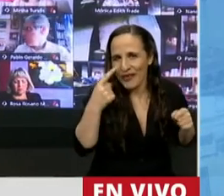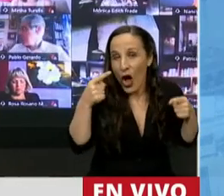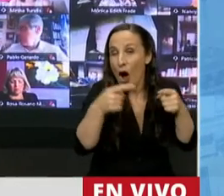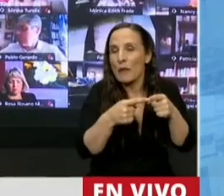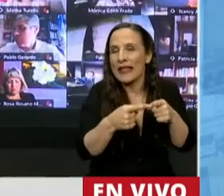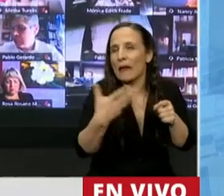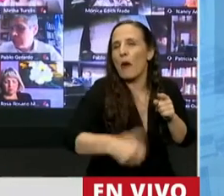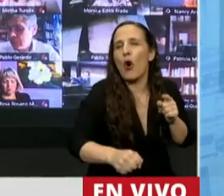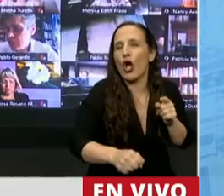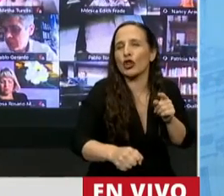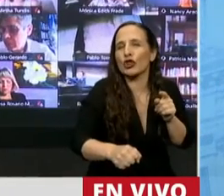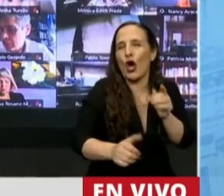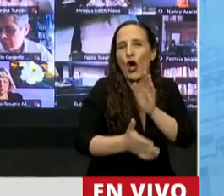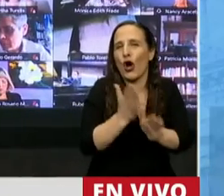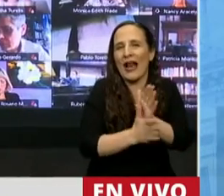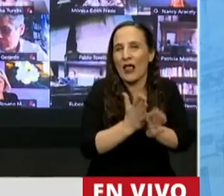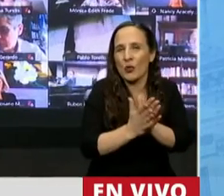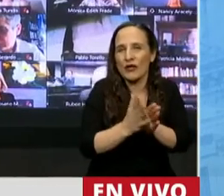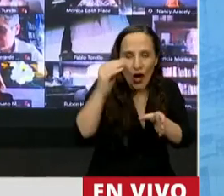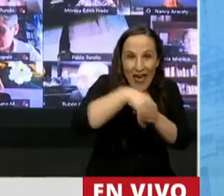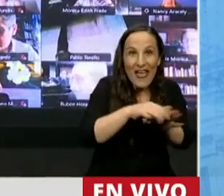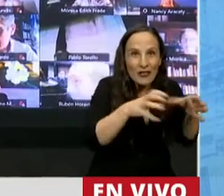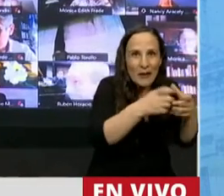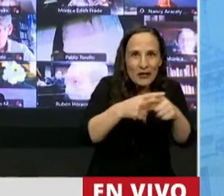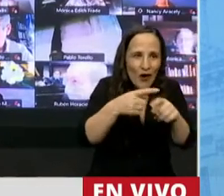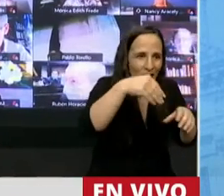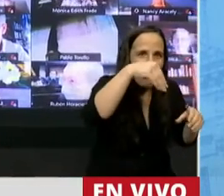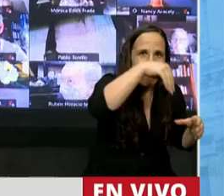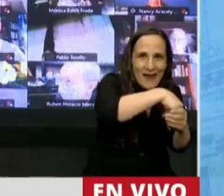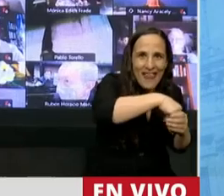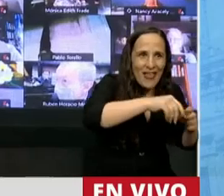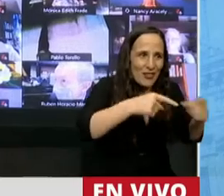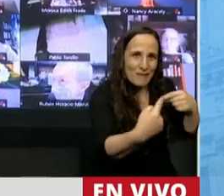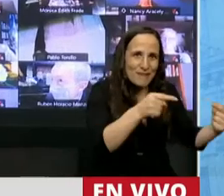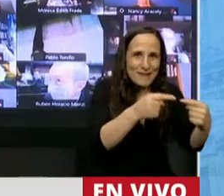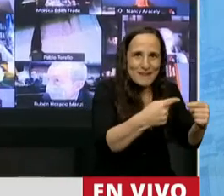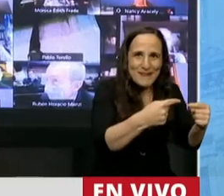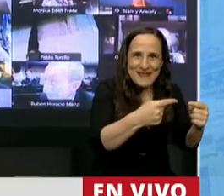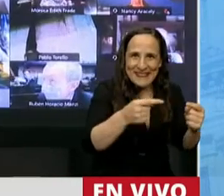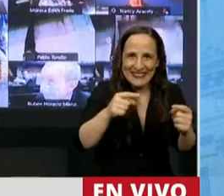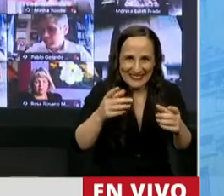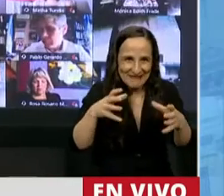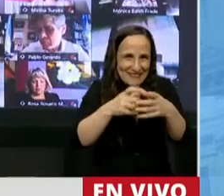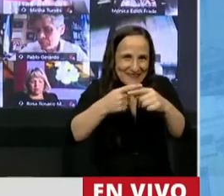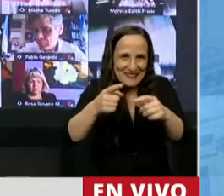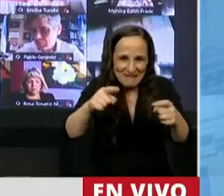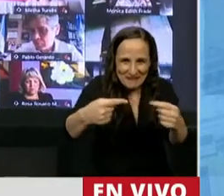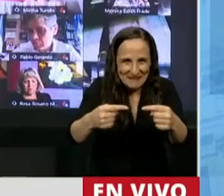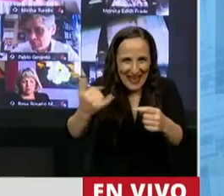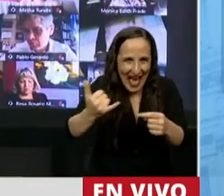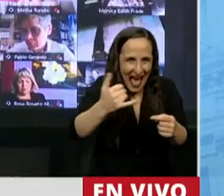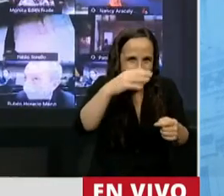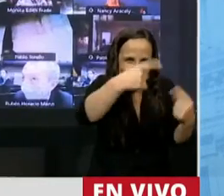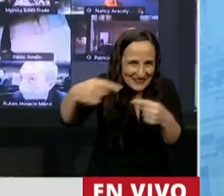del aborto gratuito divide transversalmente a todos los espacios políticos. El oficialismo